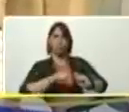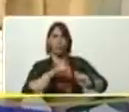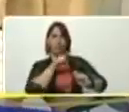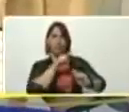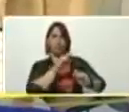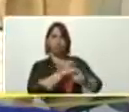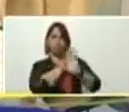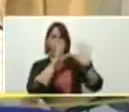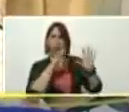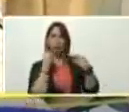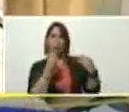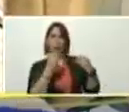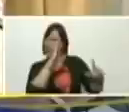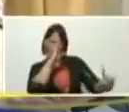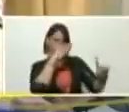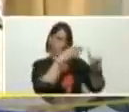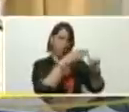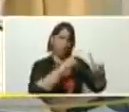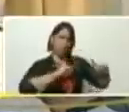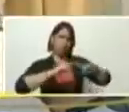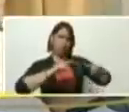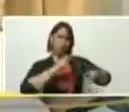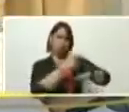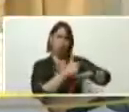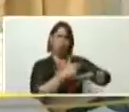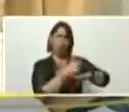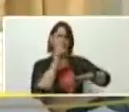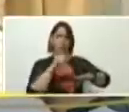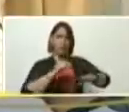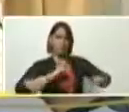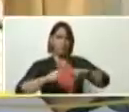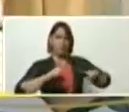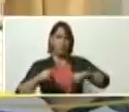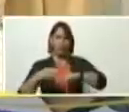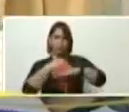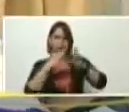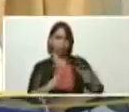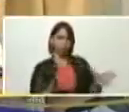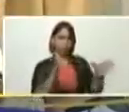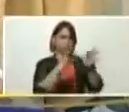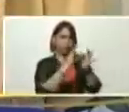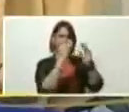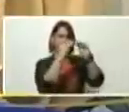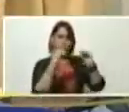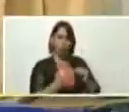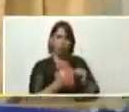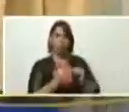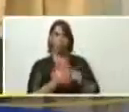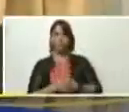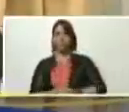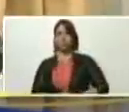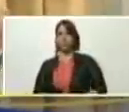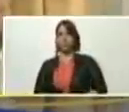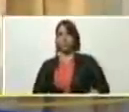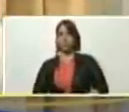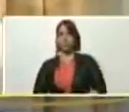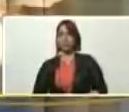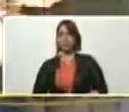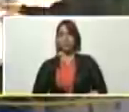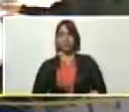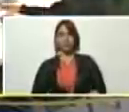la acción de gobierno y, por supuesto, la actuación de los ministros en consonancia con ese plan. Correcto,